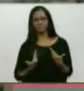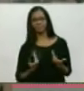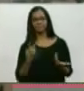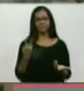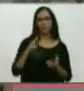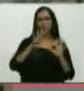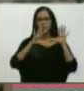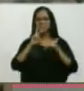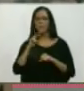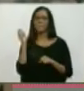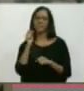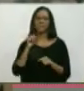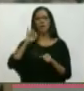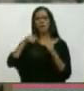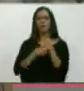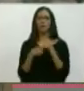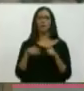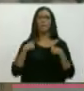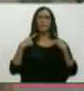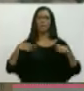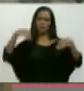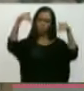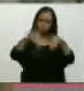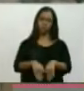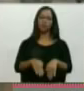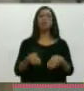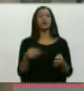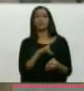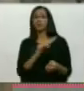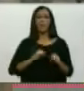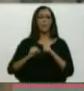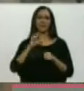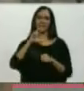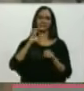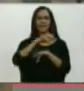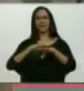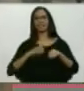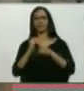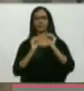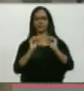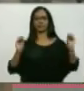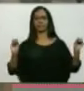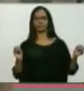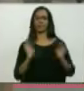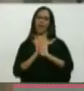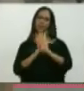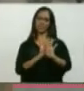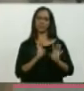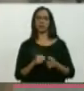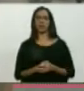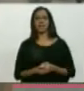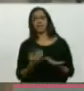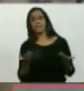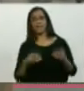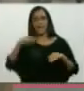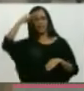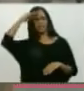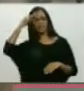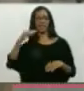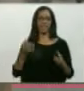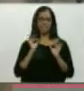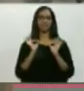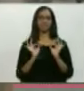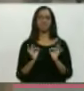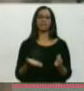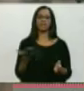meses a Guaidó es una popularidad por el piso. Ya no moviliza ni a tres gatos cuando hace las convocatorias para salir a marchar. Y el ejército, que es esencial si